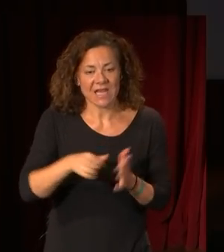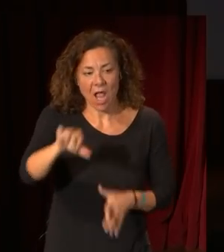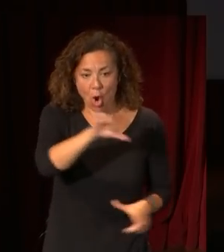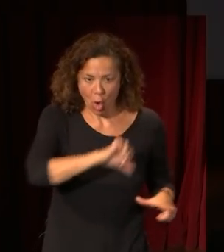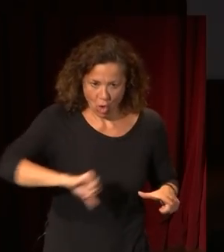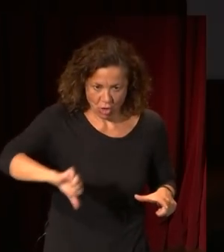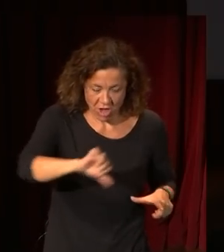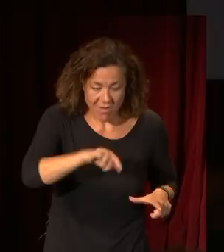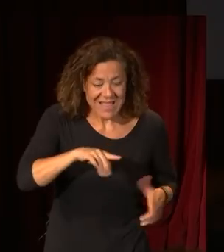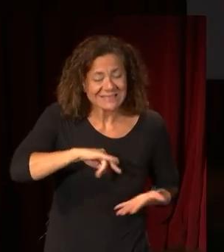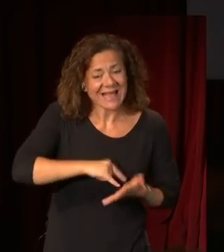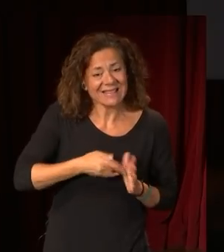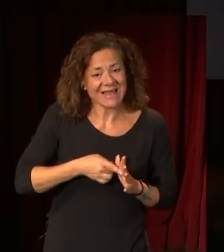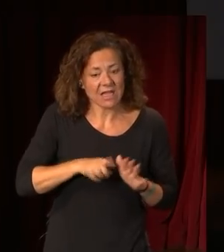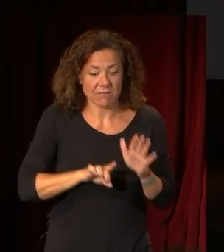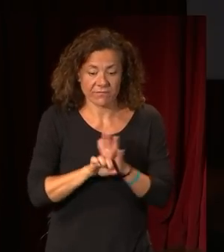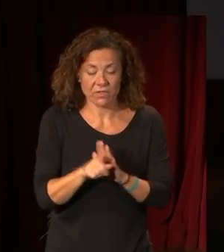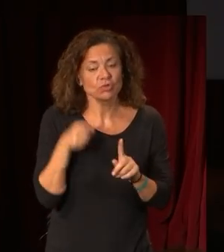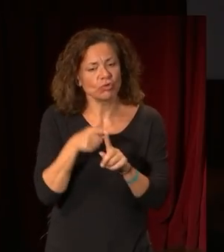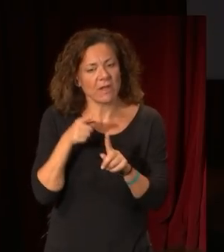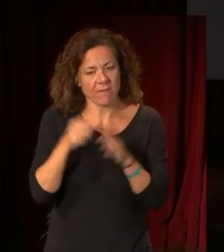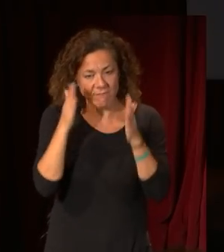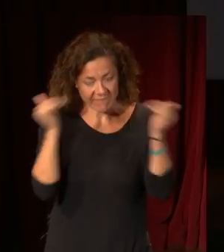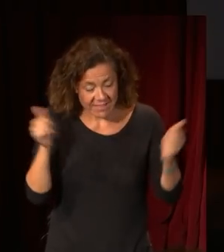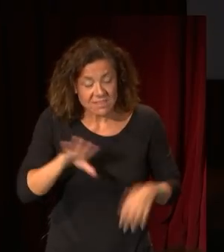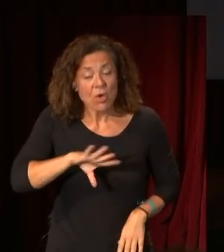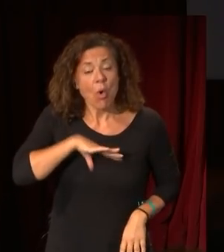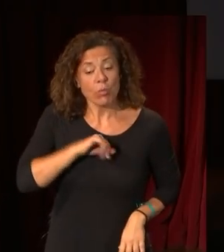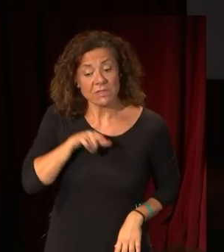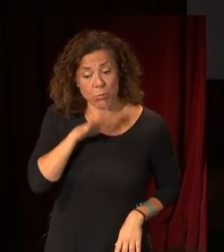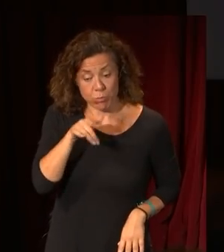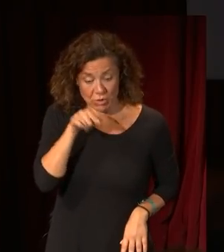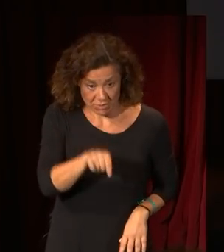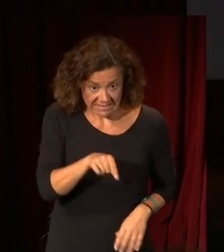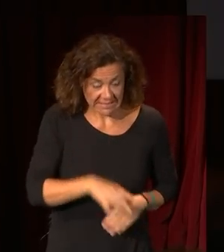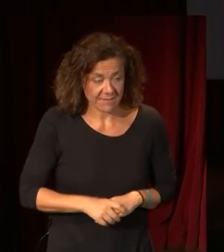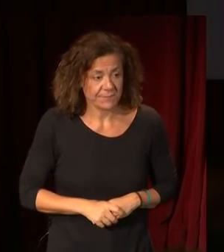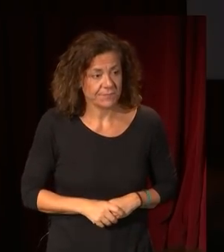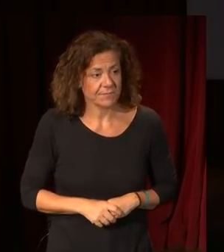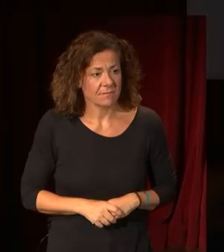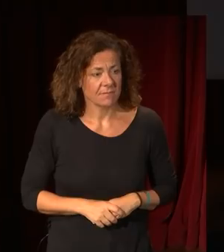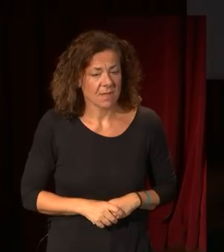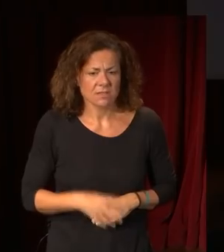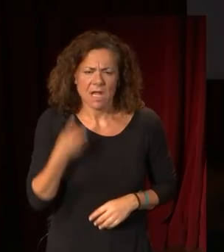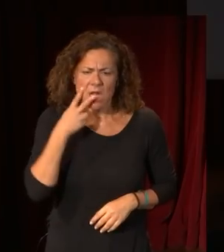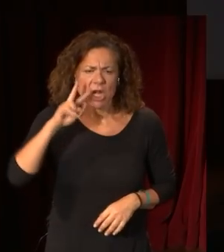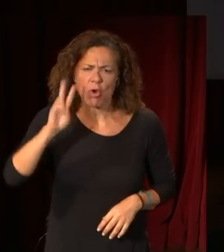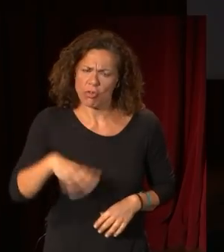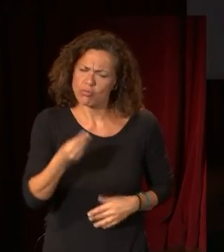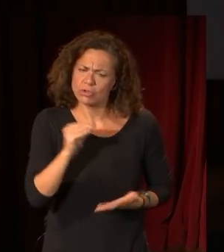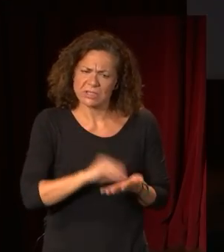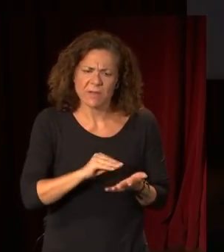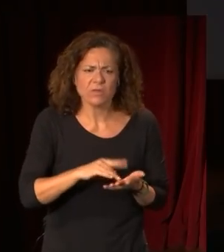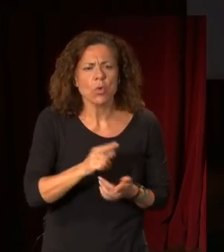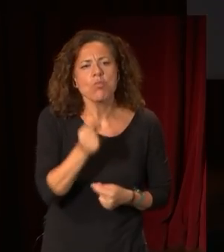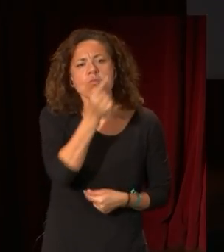esta técnica de desarrollada en flandes quizá fuera por esta razón que fue reconocido en diversas ocasiones con un